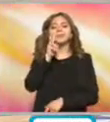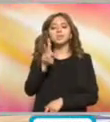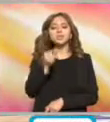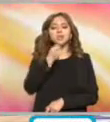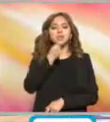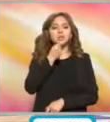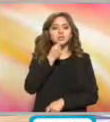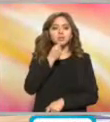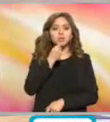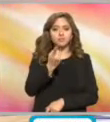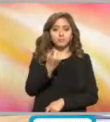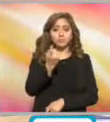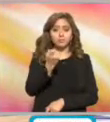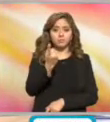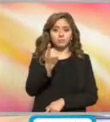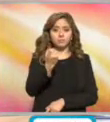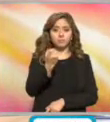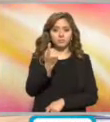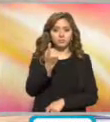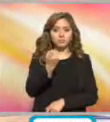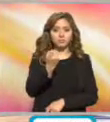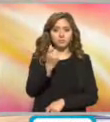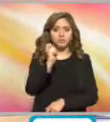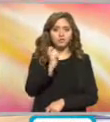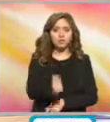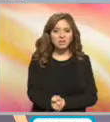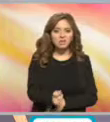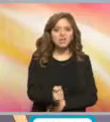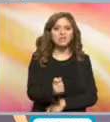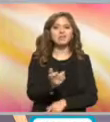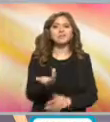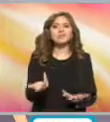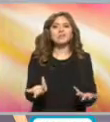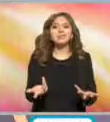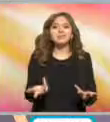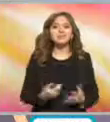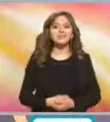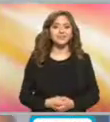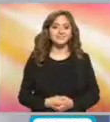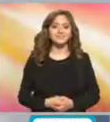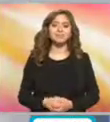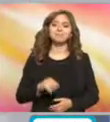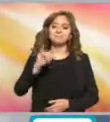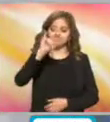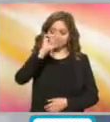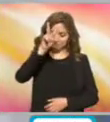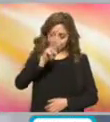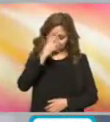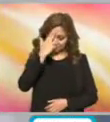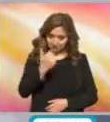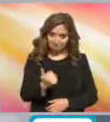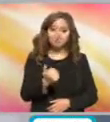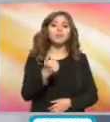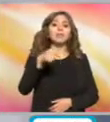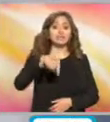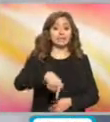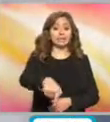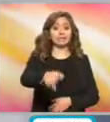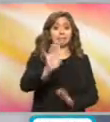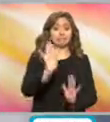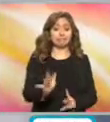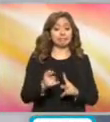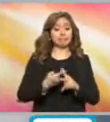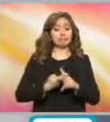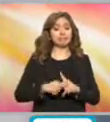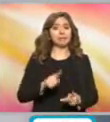hace. Exactamente. Y por aquí comenzamos. Cuéntanos. Exactamente. Bueno, pues viene este periodo vacacional en